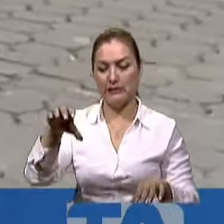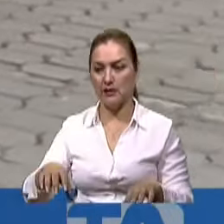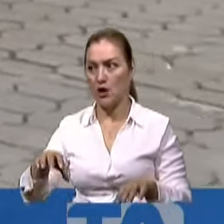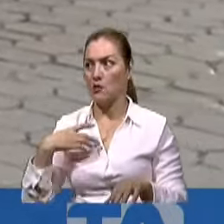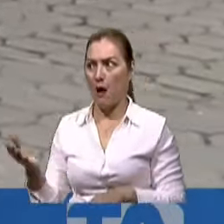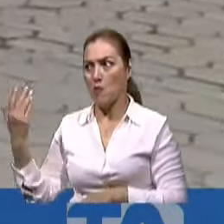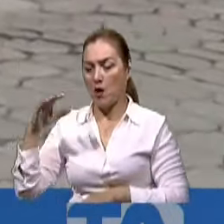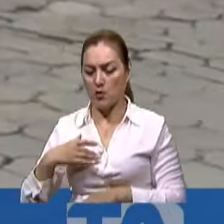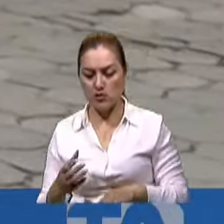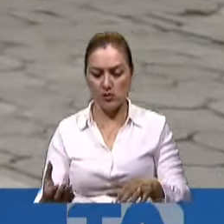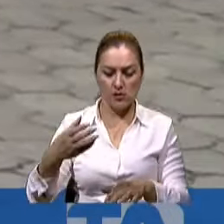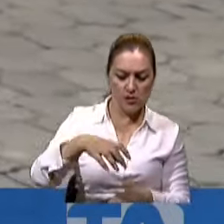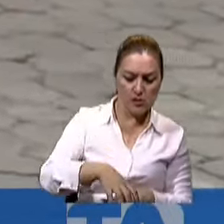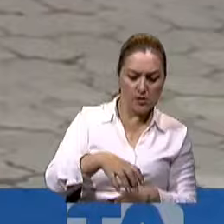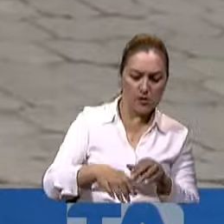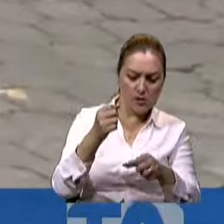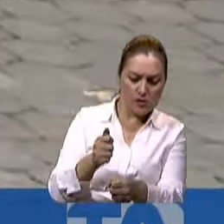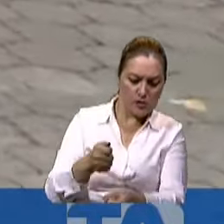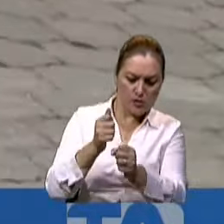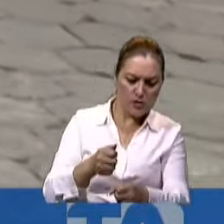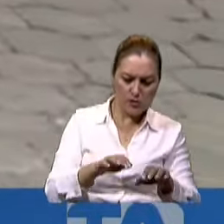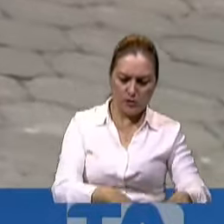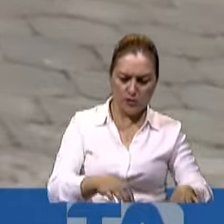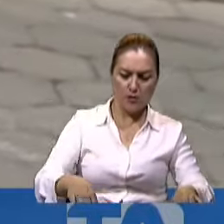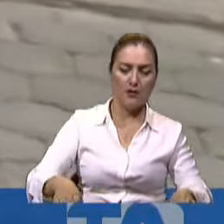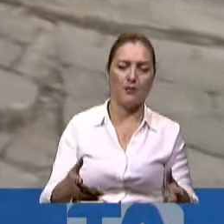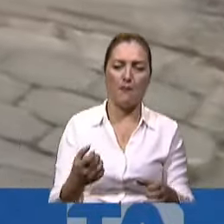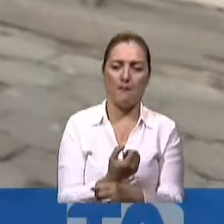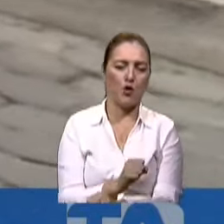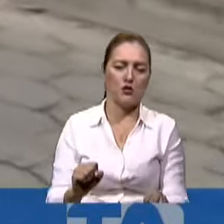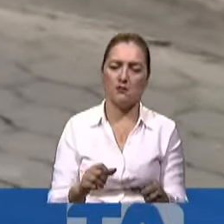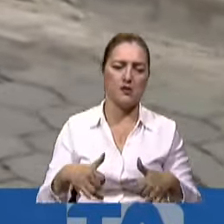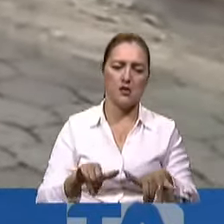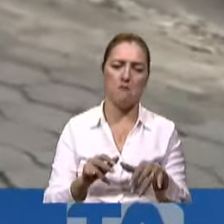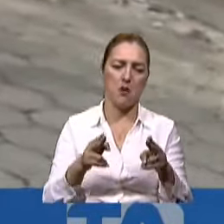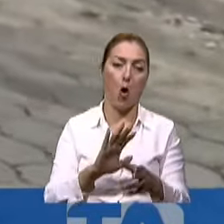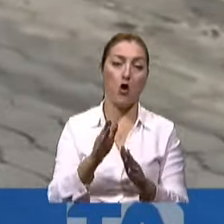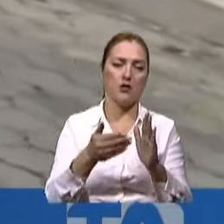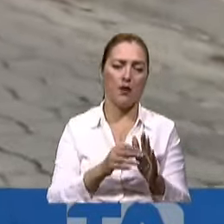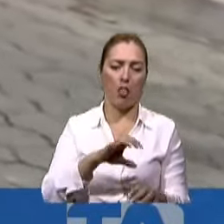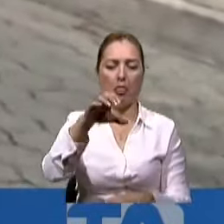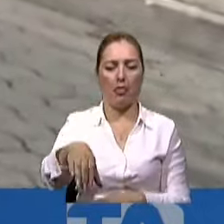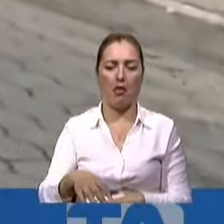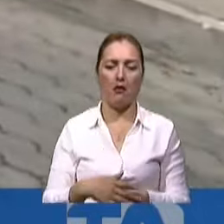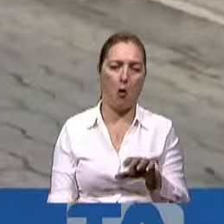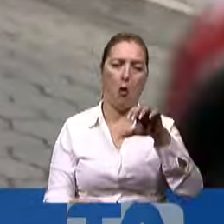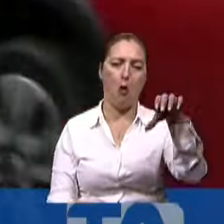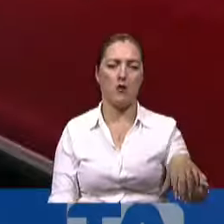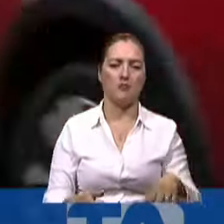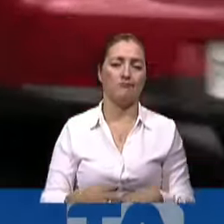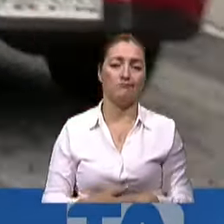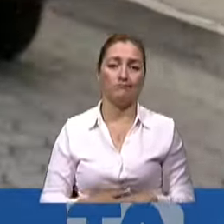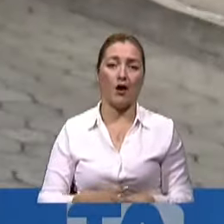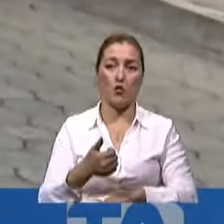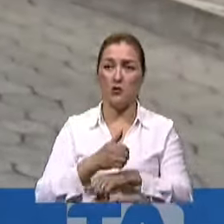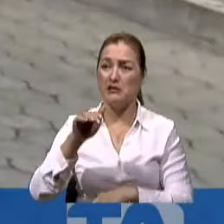salimos a ponerle nuevamente, a poner con algo, a tratar de tapar esos baches, pero es imposible. el problema persiste totalmente y nadie nos ha